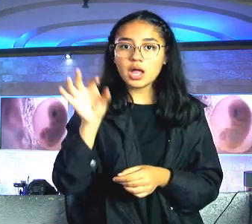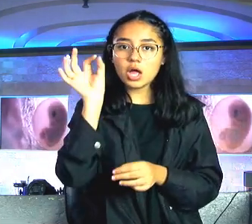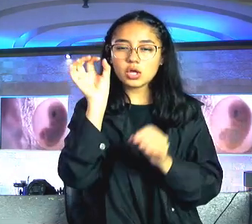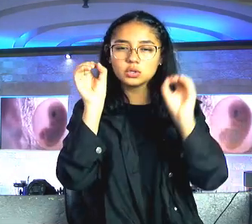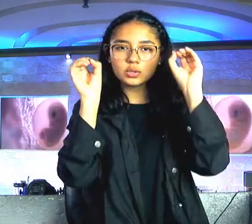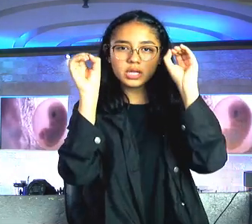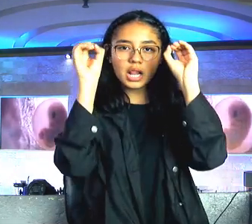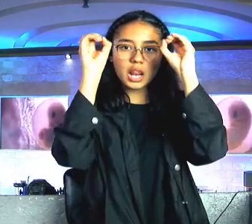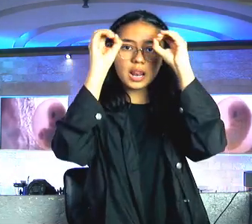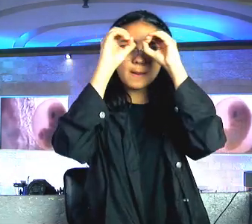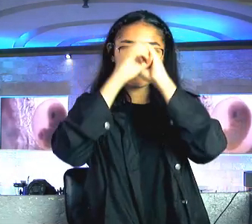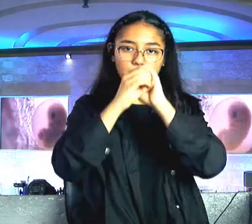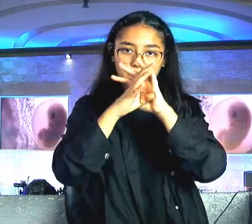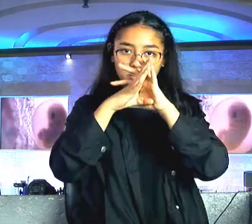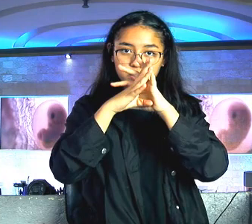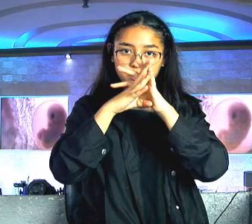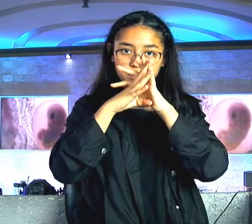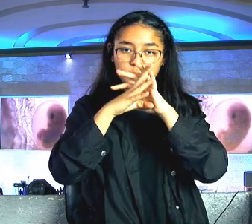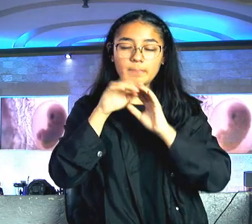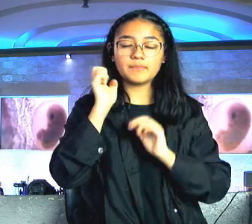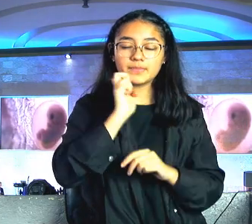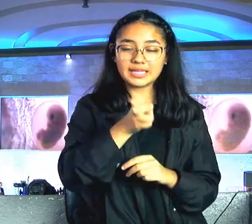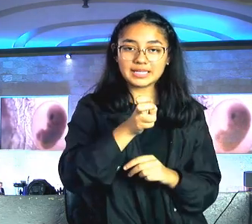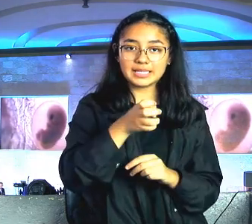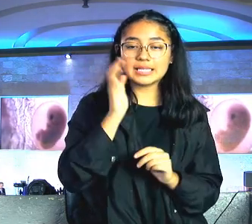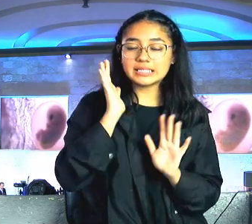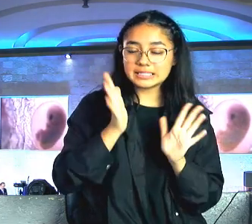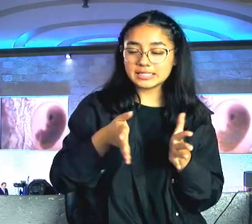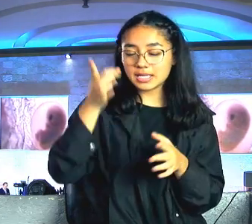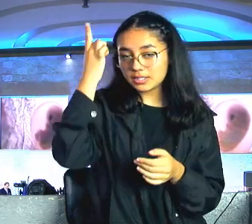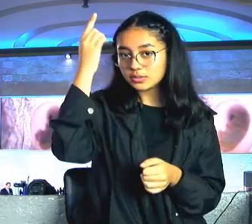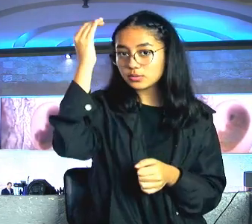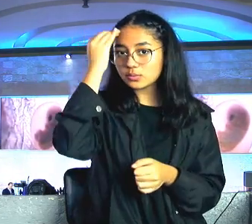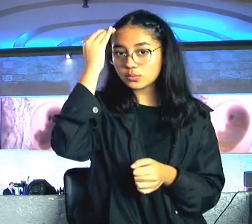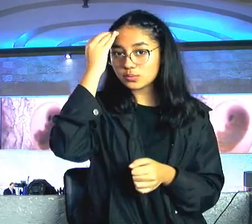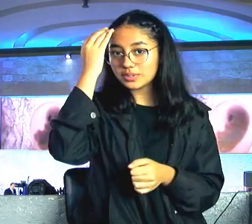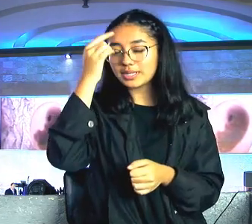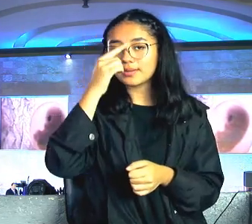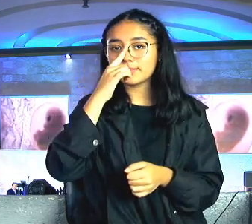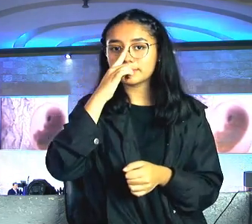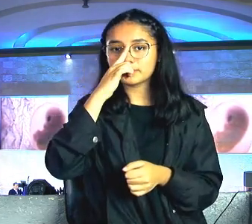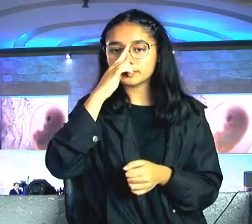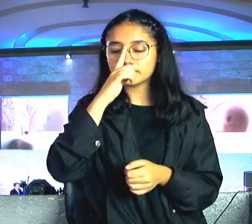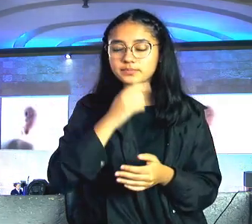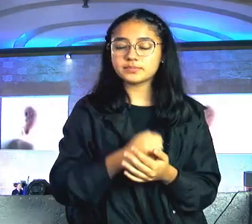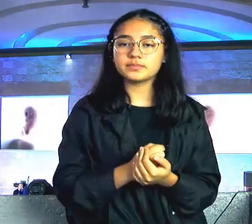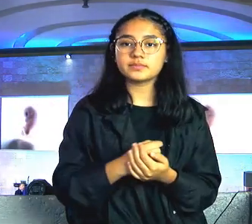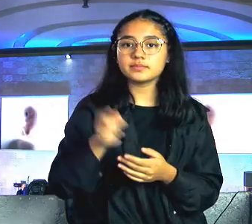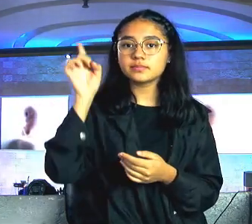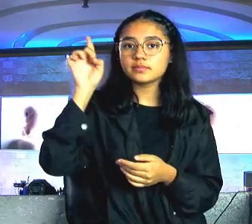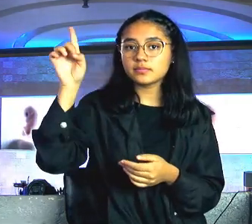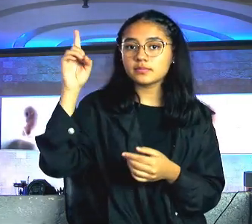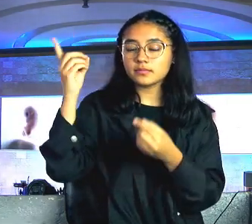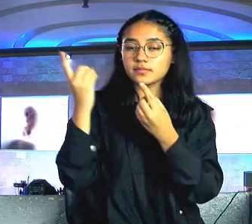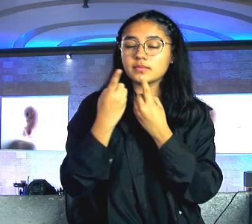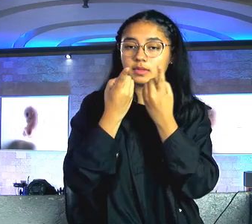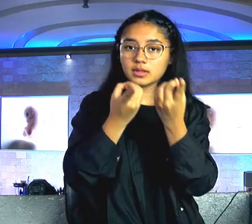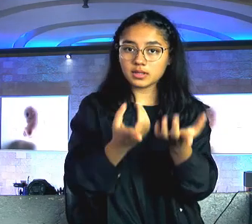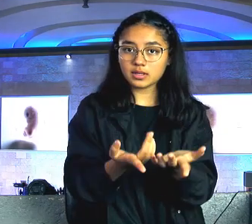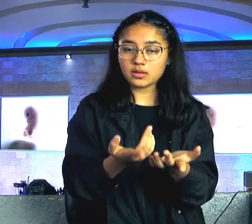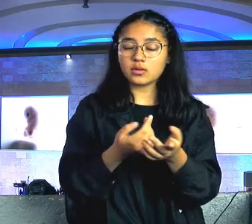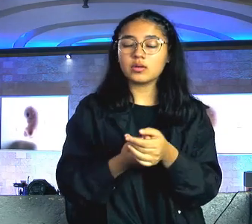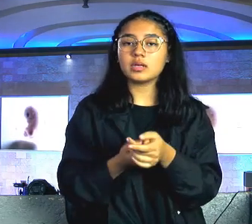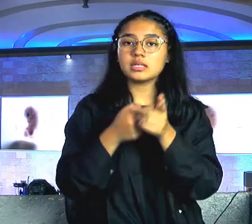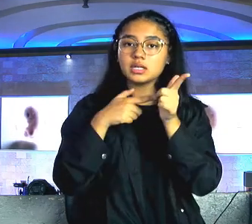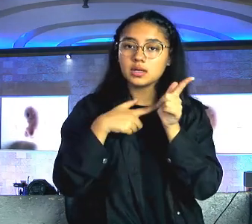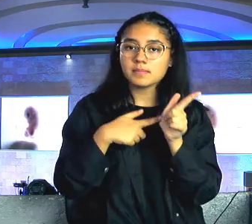materno, ahí Dios ya nos conocía. Así que Él le ha dado seguimiento a tu